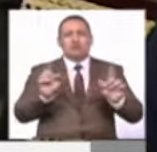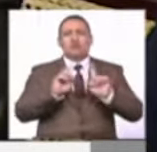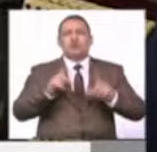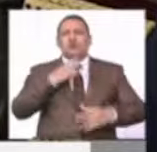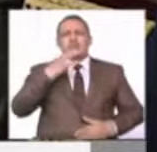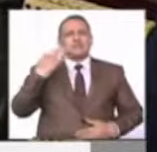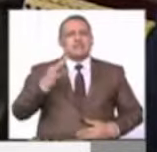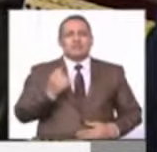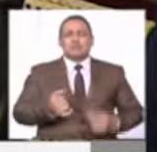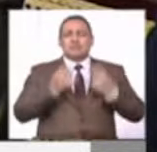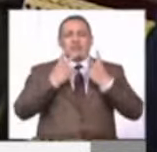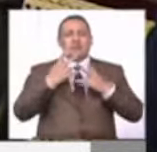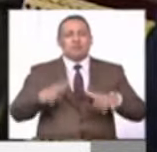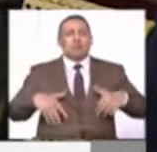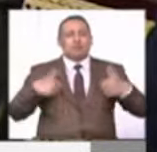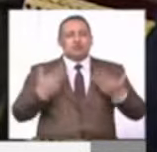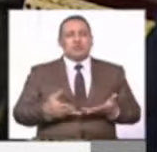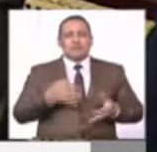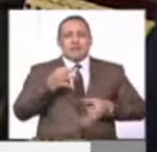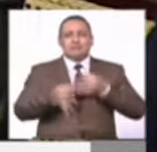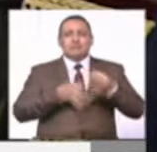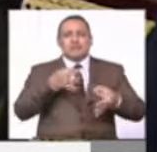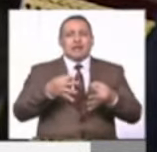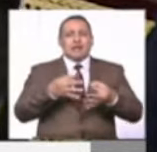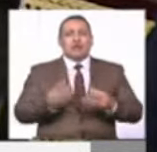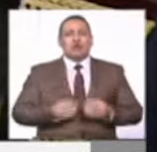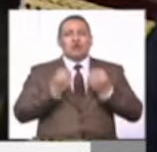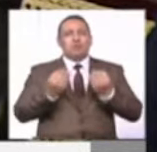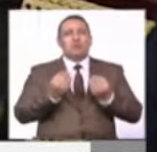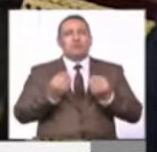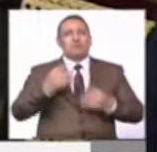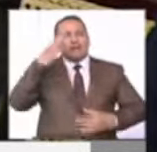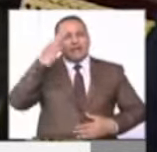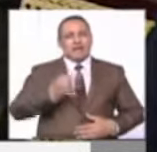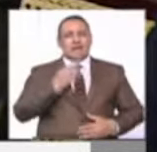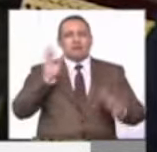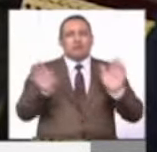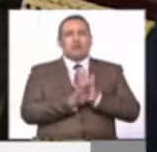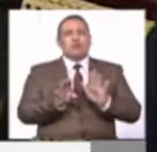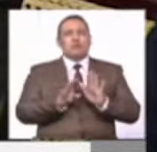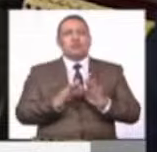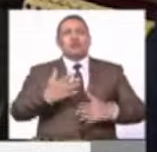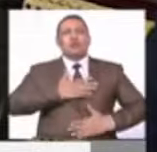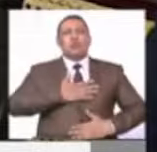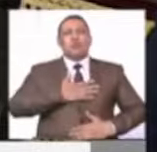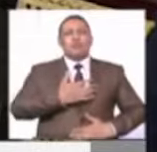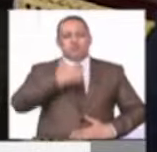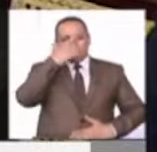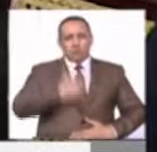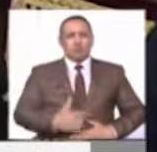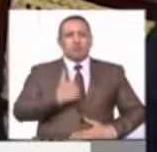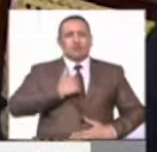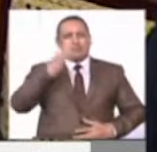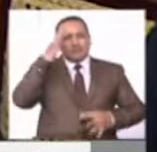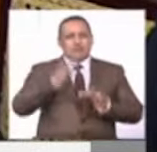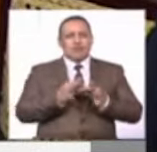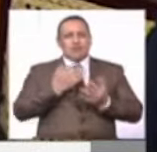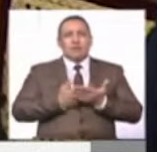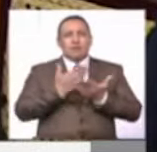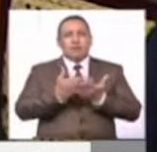siempre resulta posible afirmar como si se tratase de un dogma de fe que para el problema